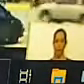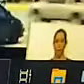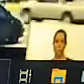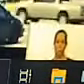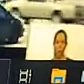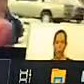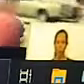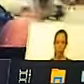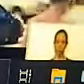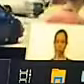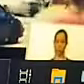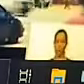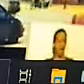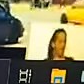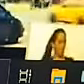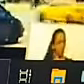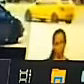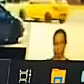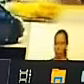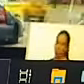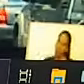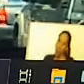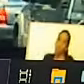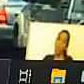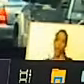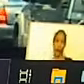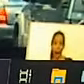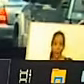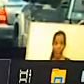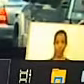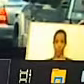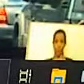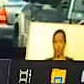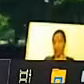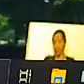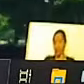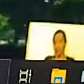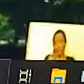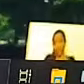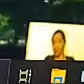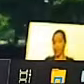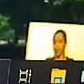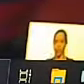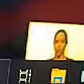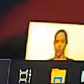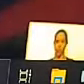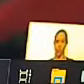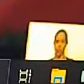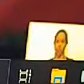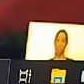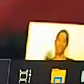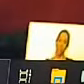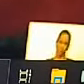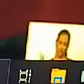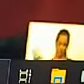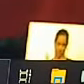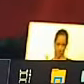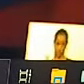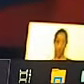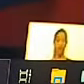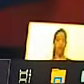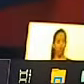Me disculpan porque a veces a uno le toca hacer este papel. Dentro de Venezuela, con mucho dolor,